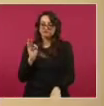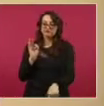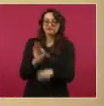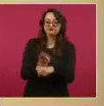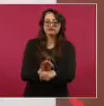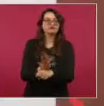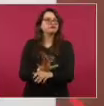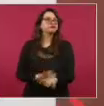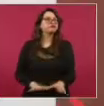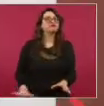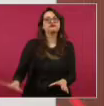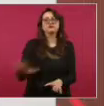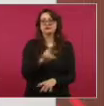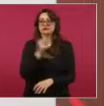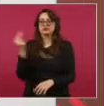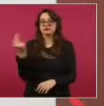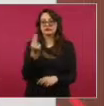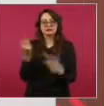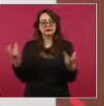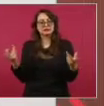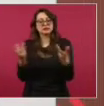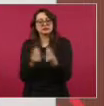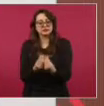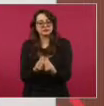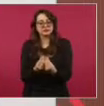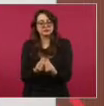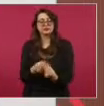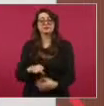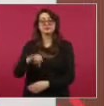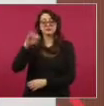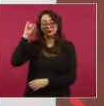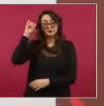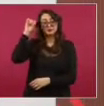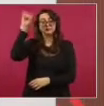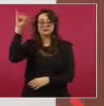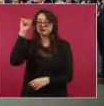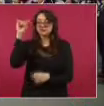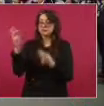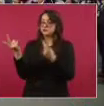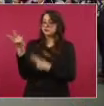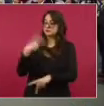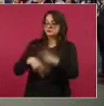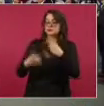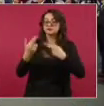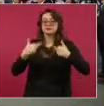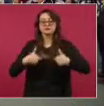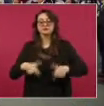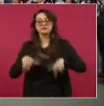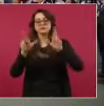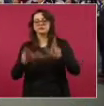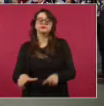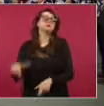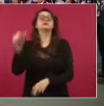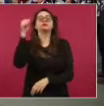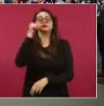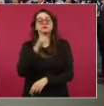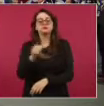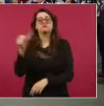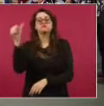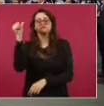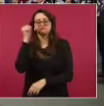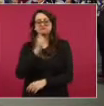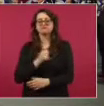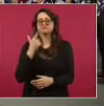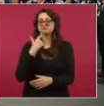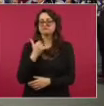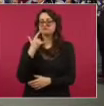conjunto. Los sindicatos, en especial los aquí representados, acompañamos y respaldamos la política de